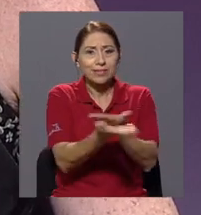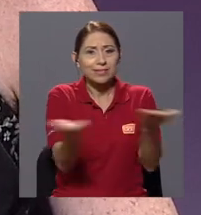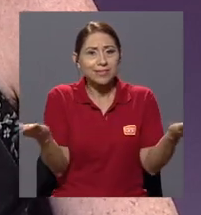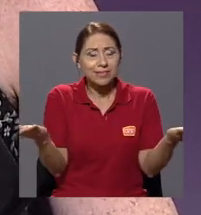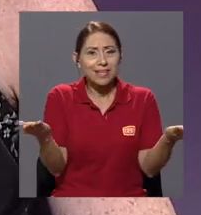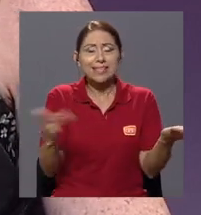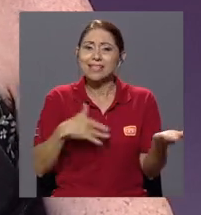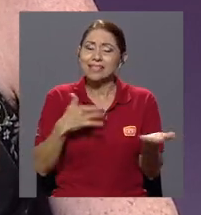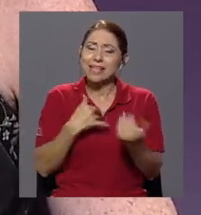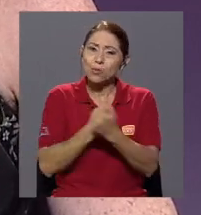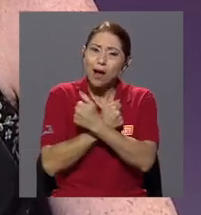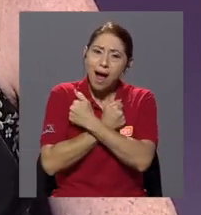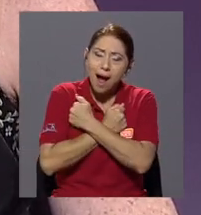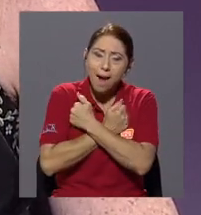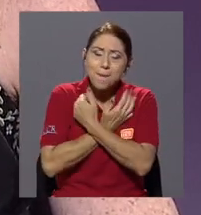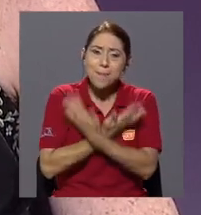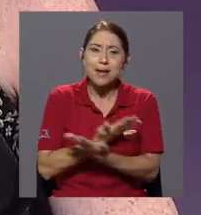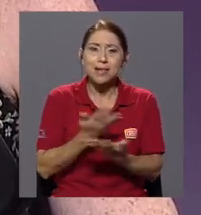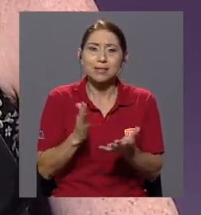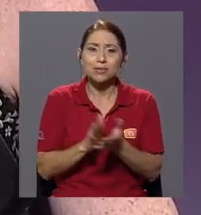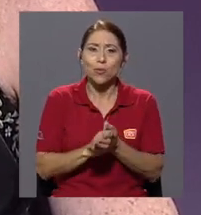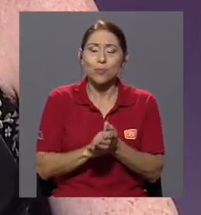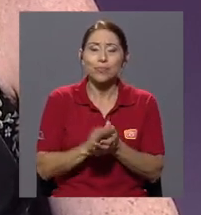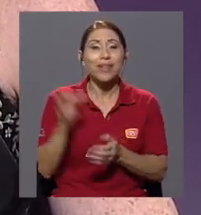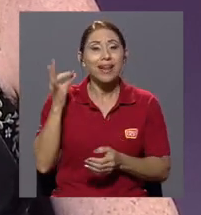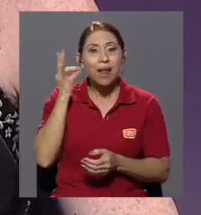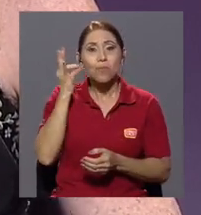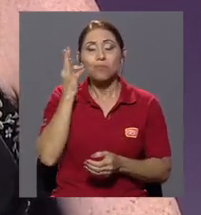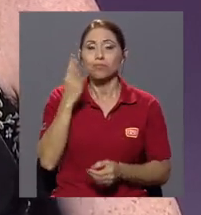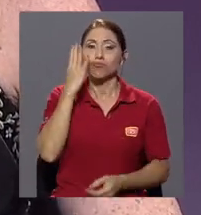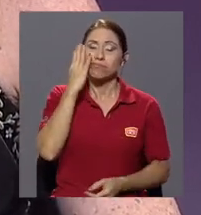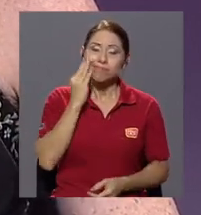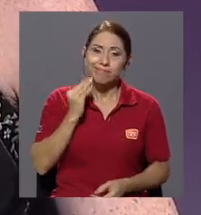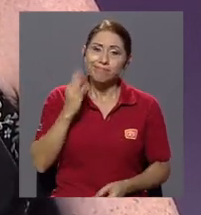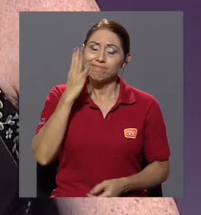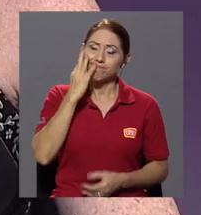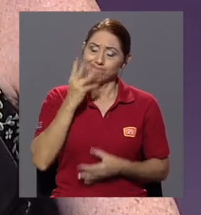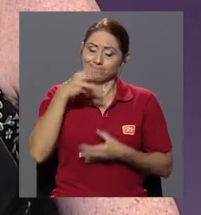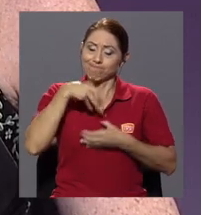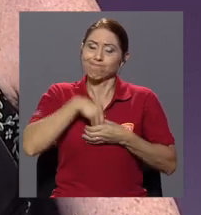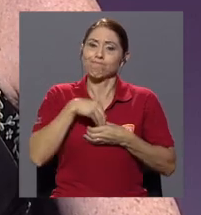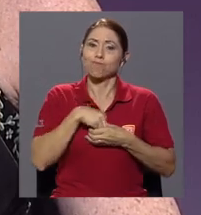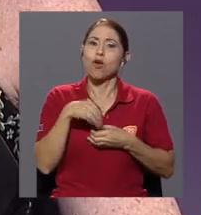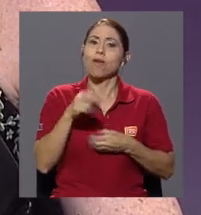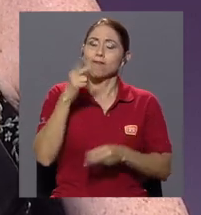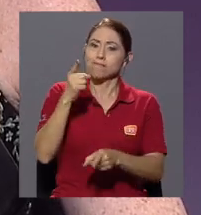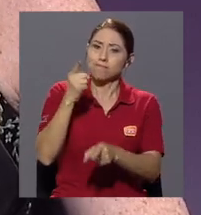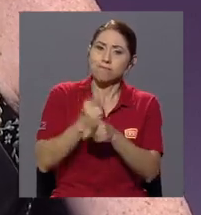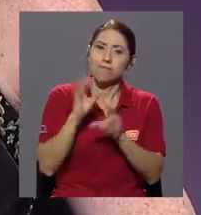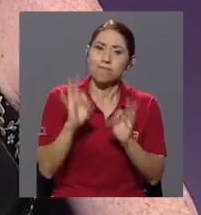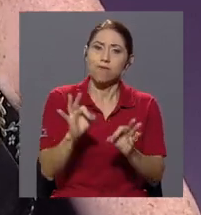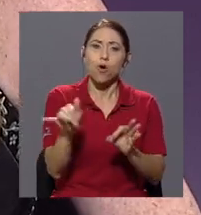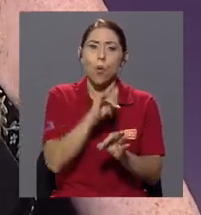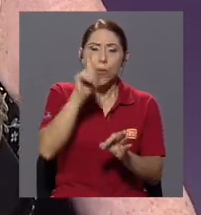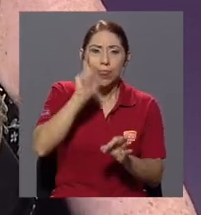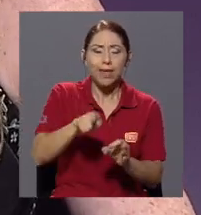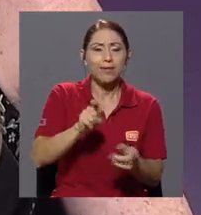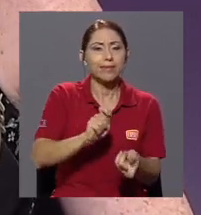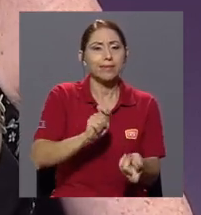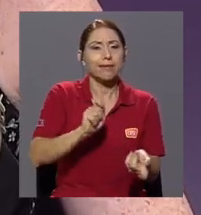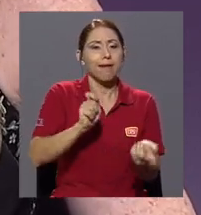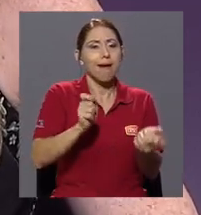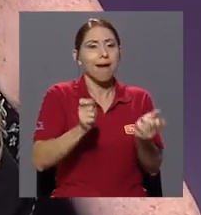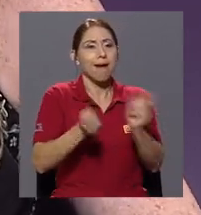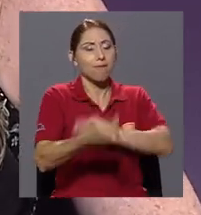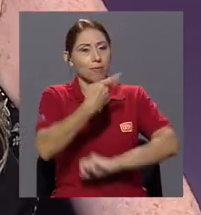alrededor un aprecio la mujer vive la experiencia como debe ser una transformación